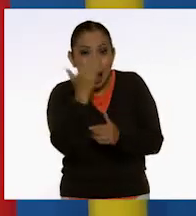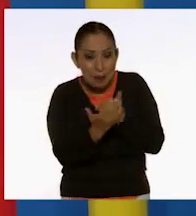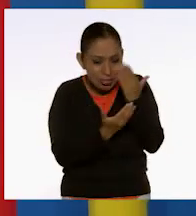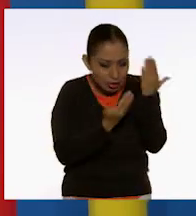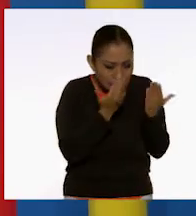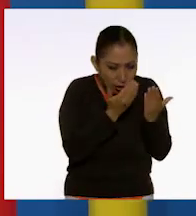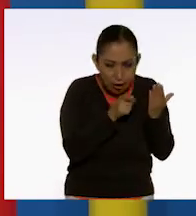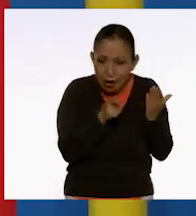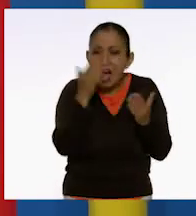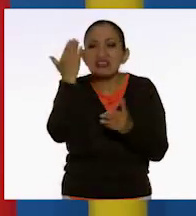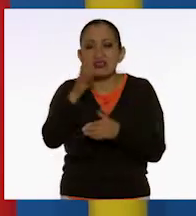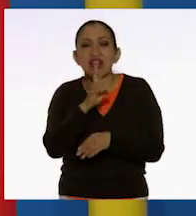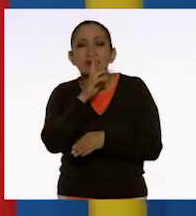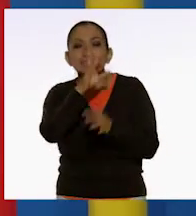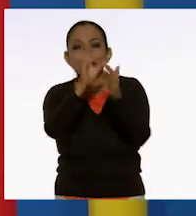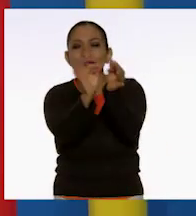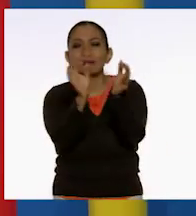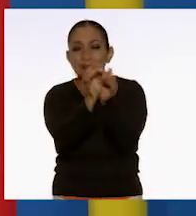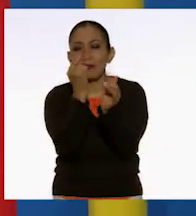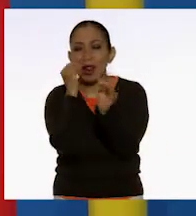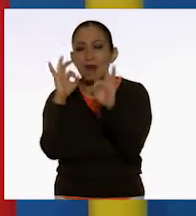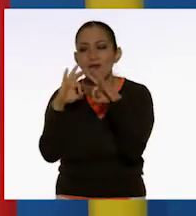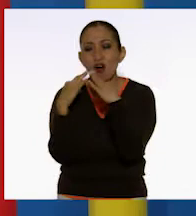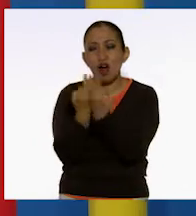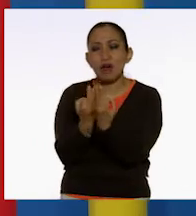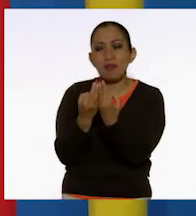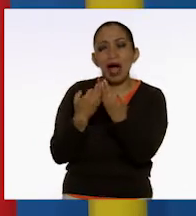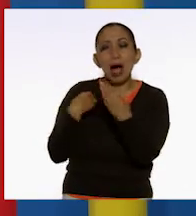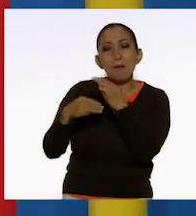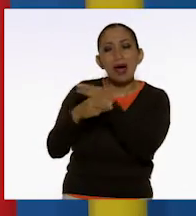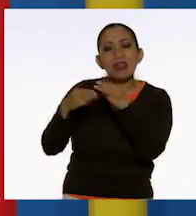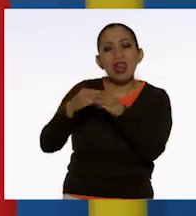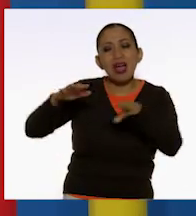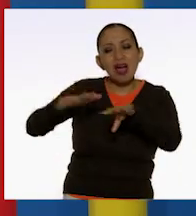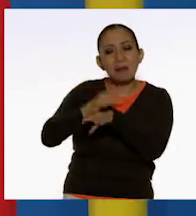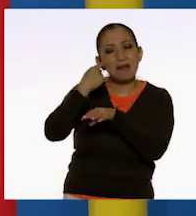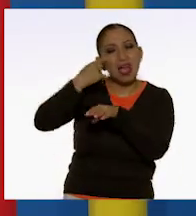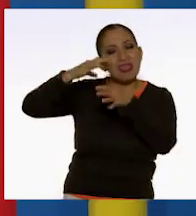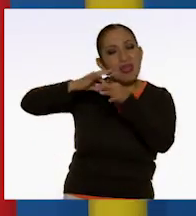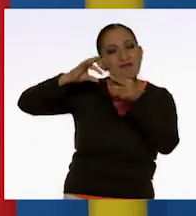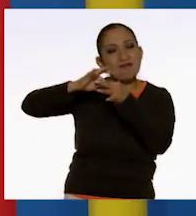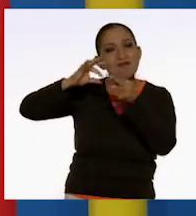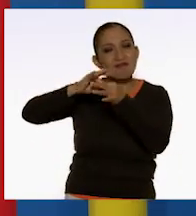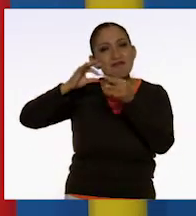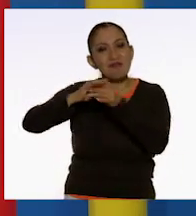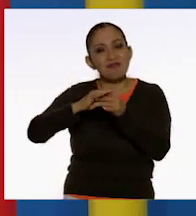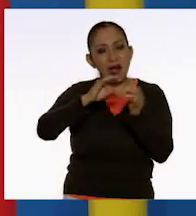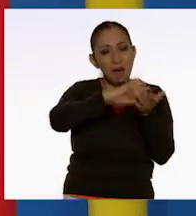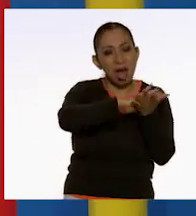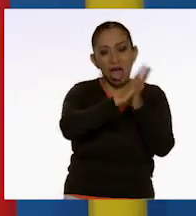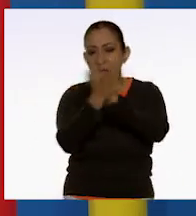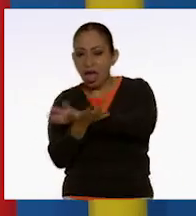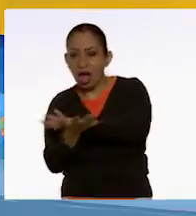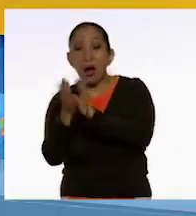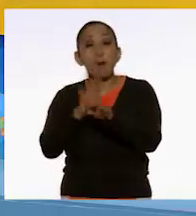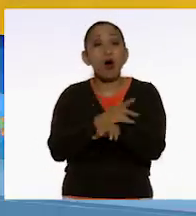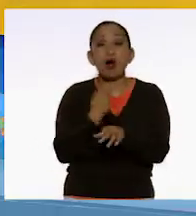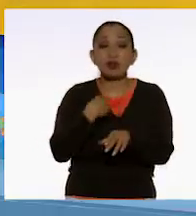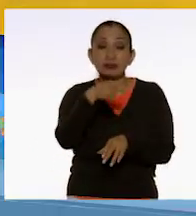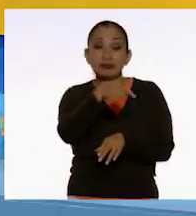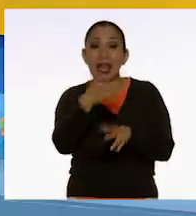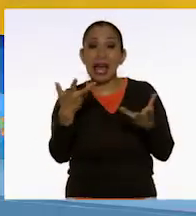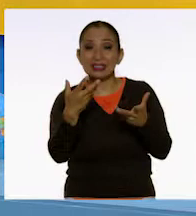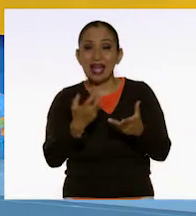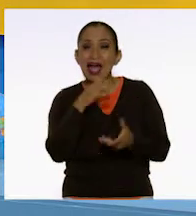estudio, sepan explicar la forma y la fluidez de los materiales y sus cambios de estado por efecto del calor.